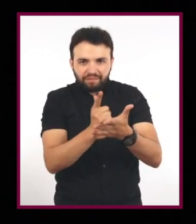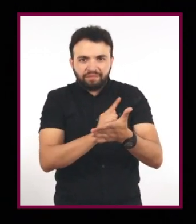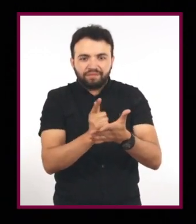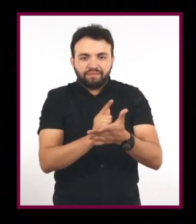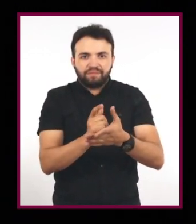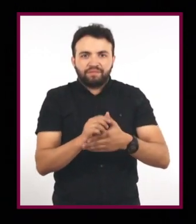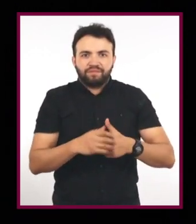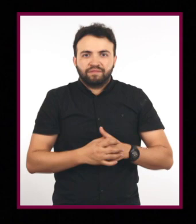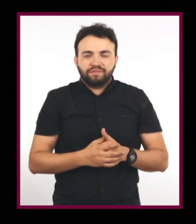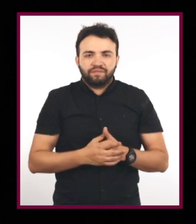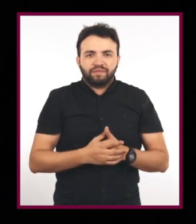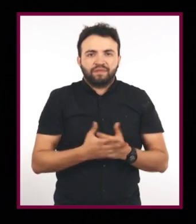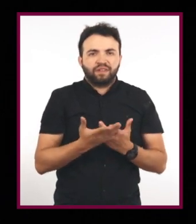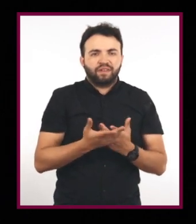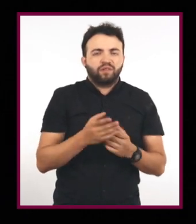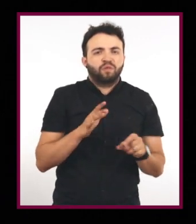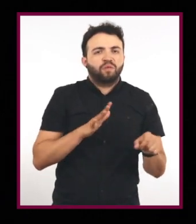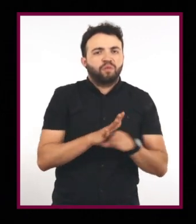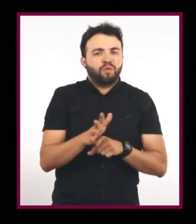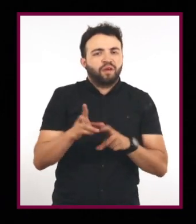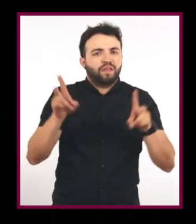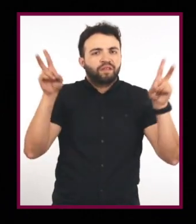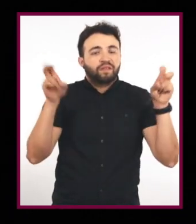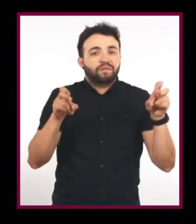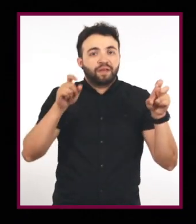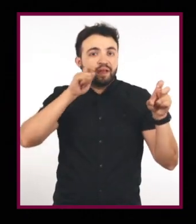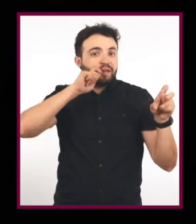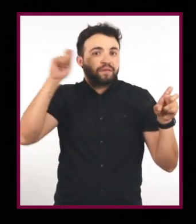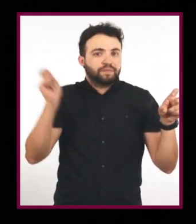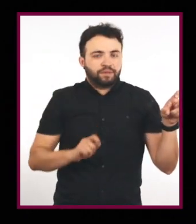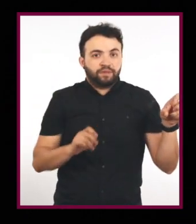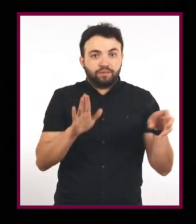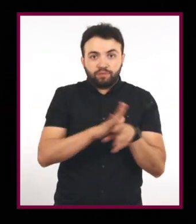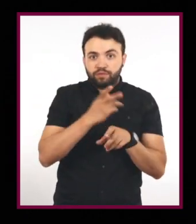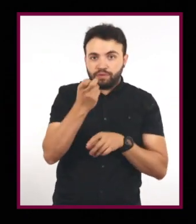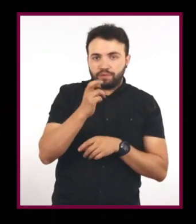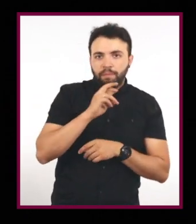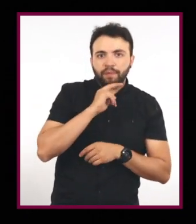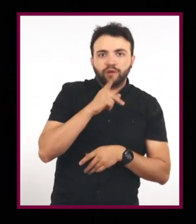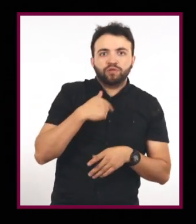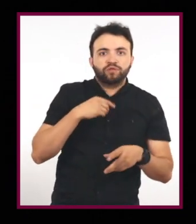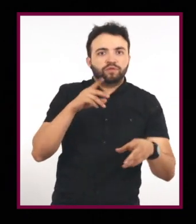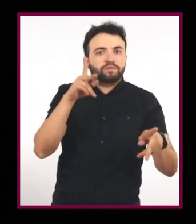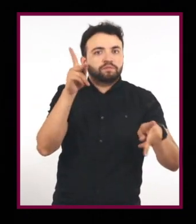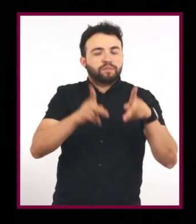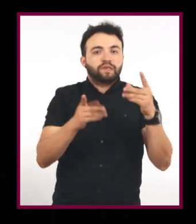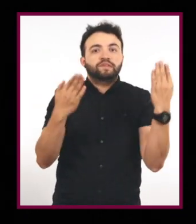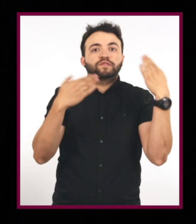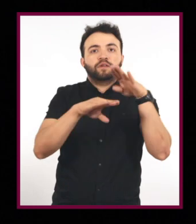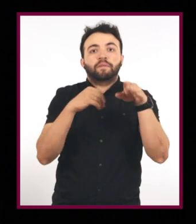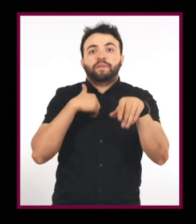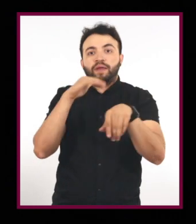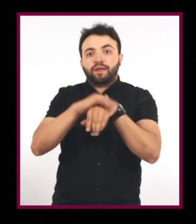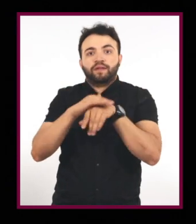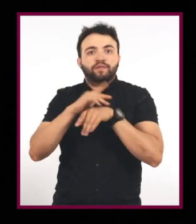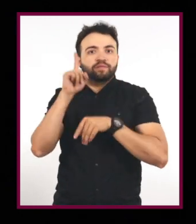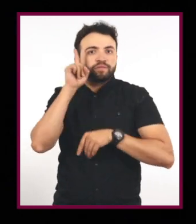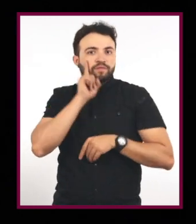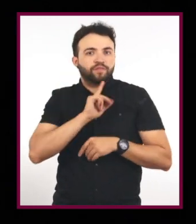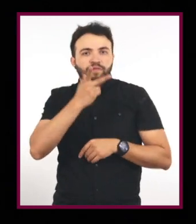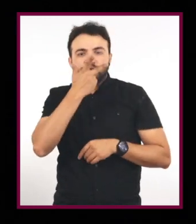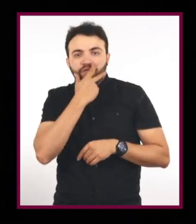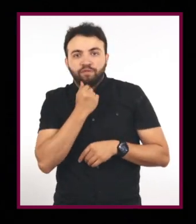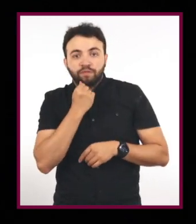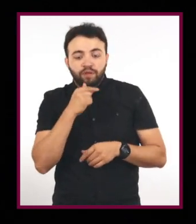cápsula, que por cierto, no trata de literatura, sino de la amistad. Por eso, mejor ahora hablo de mis